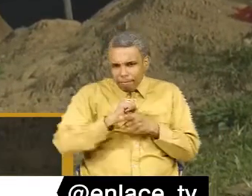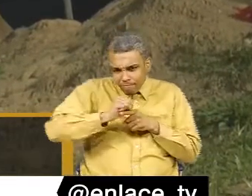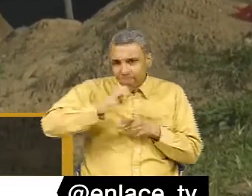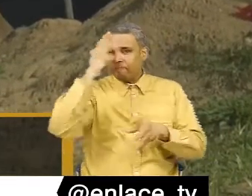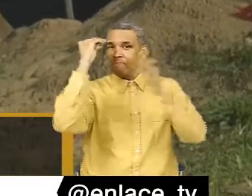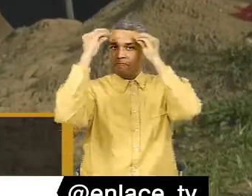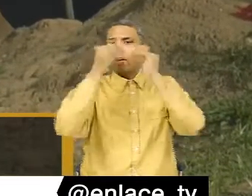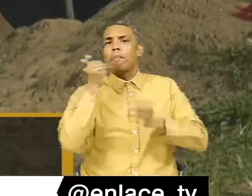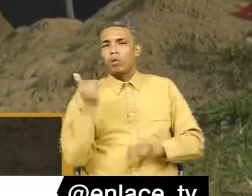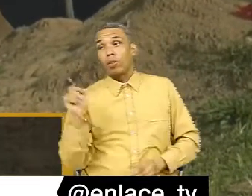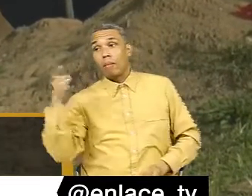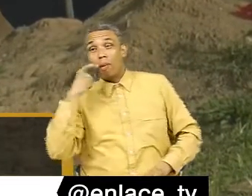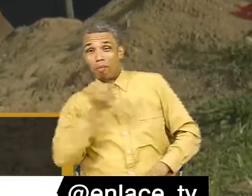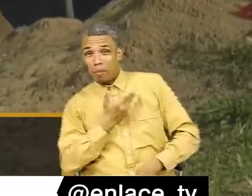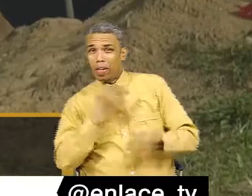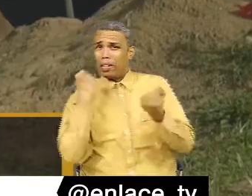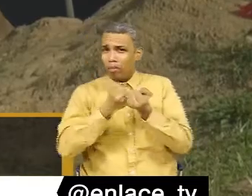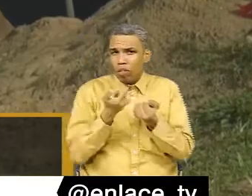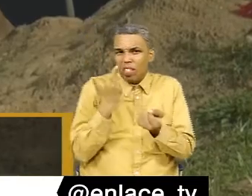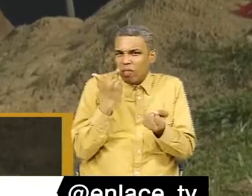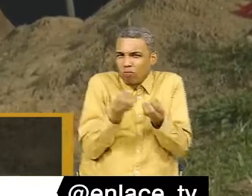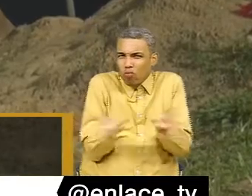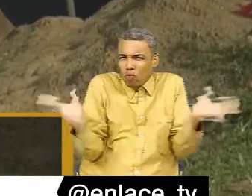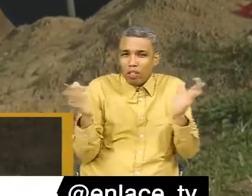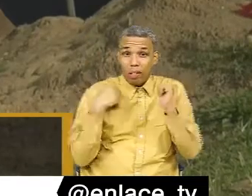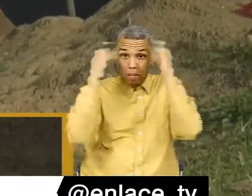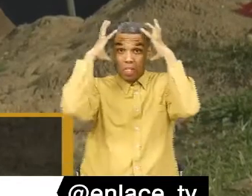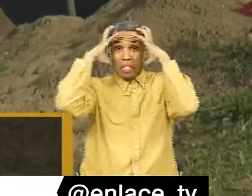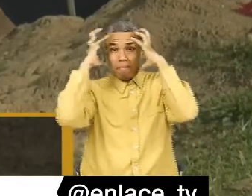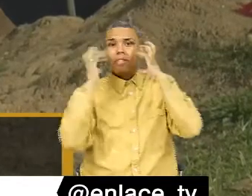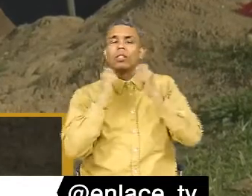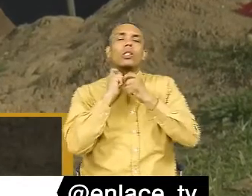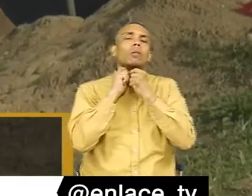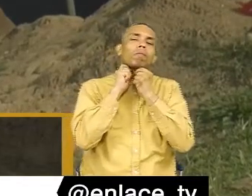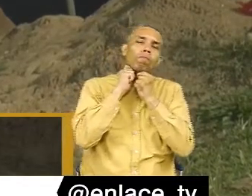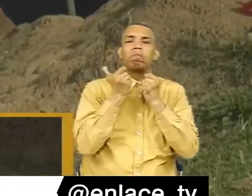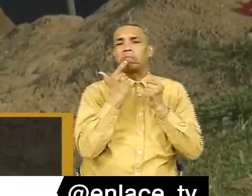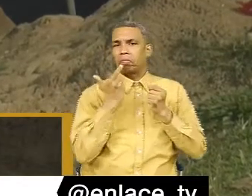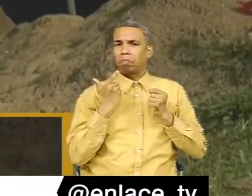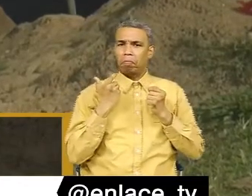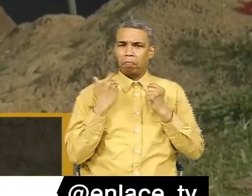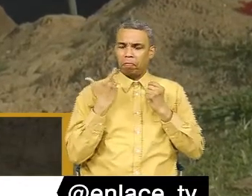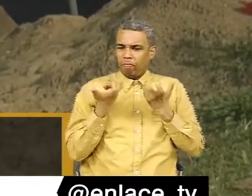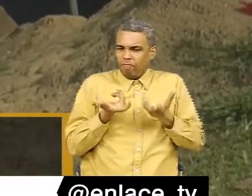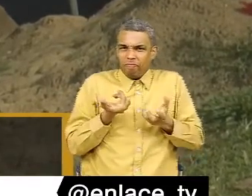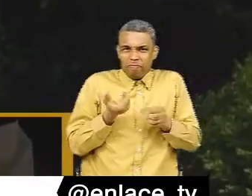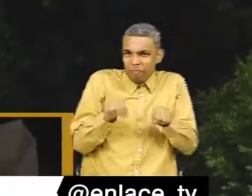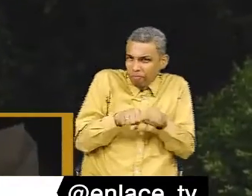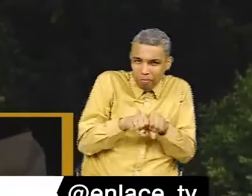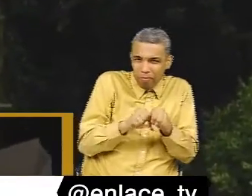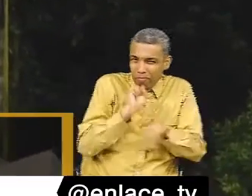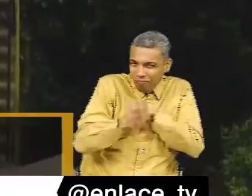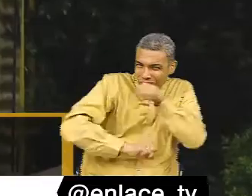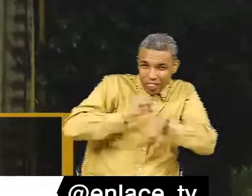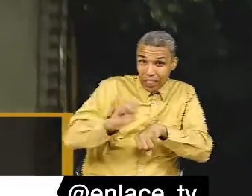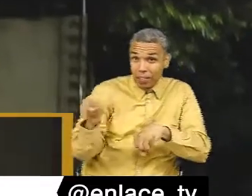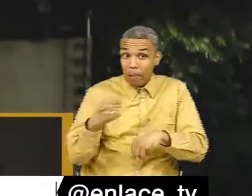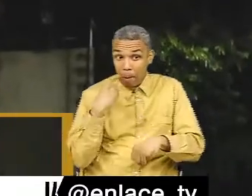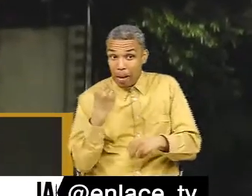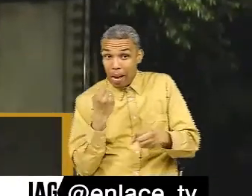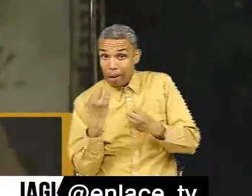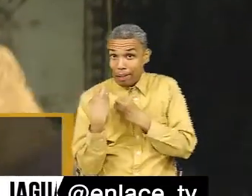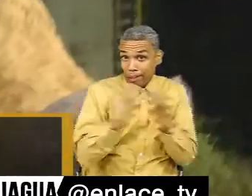el apoyo de los padres, el casco, rodilleras, todo el tema de seguridad es muy importante para la práctica del deporte y lo recalcamos mucho con los chicos que entrenan. El campeonato departamental